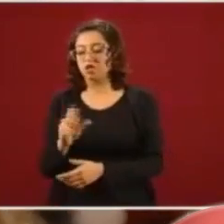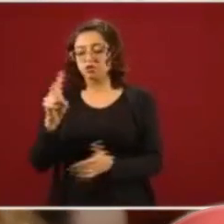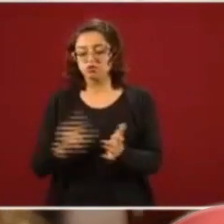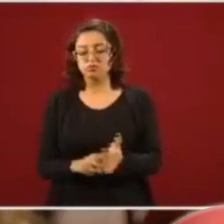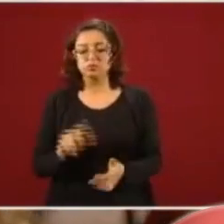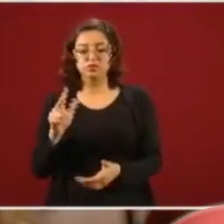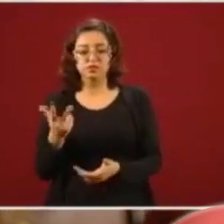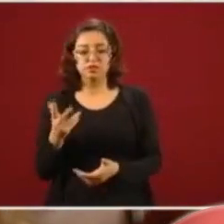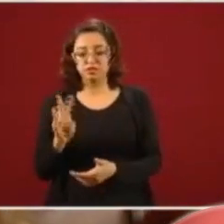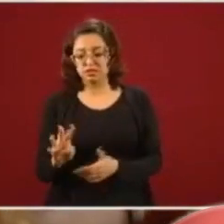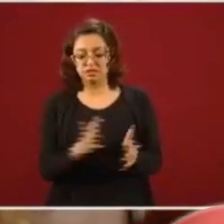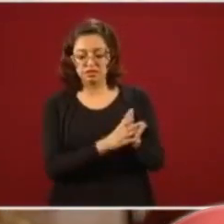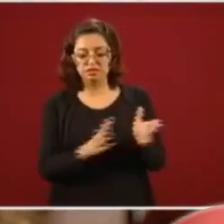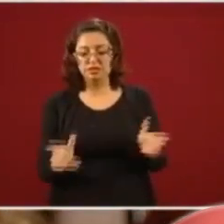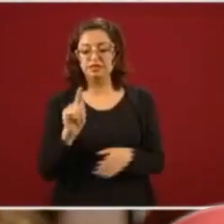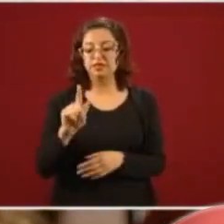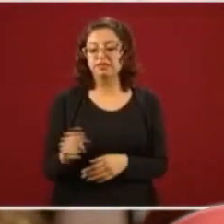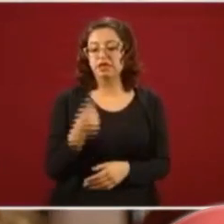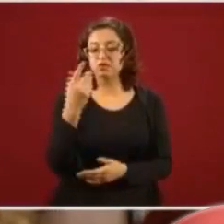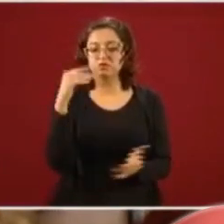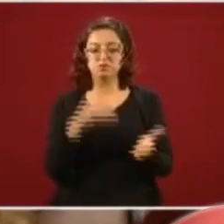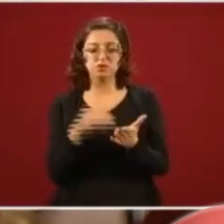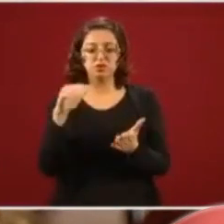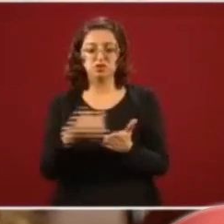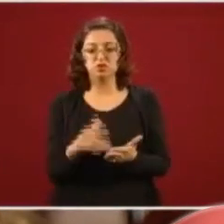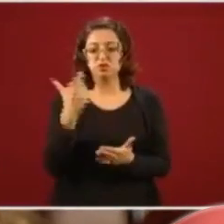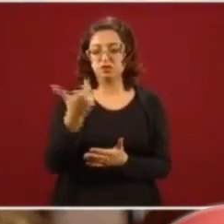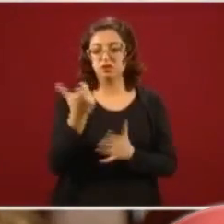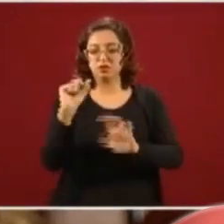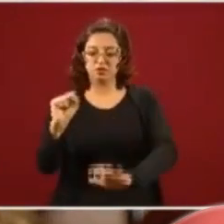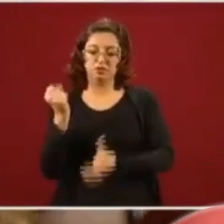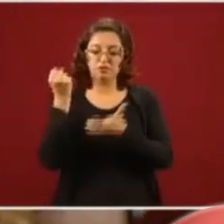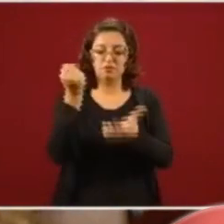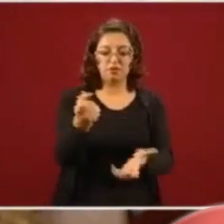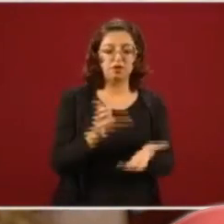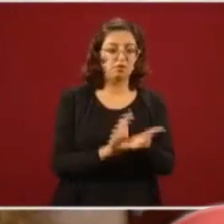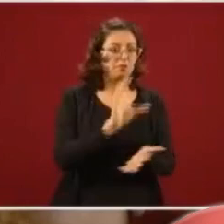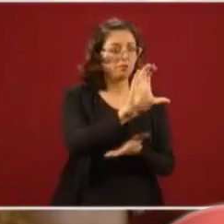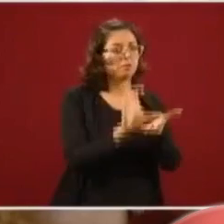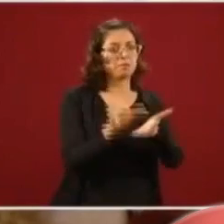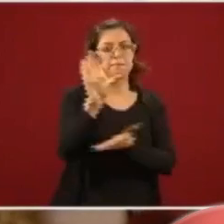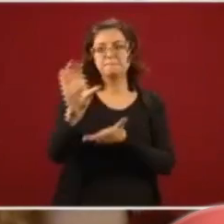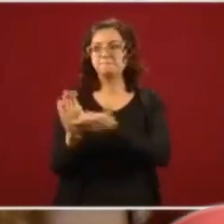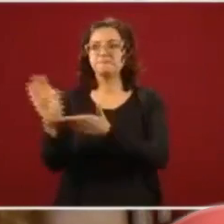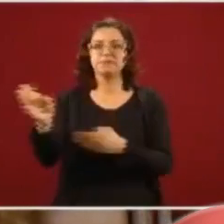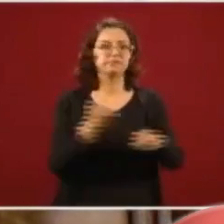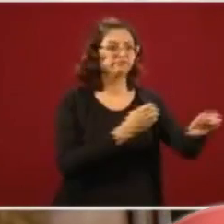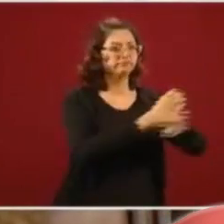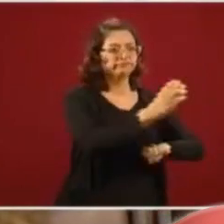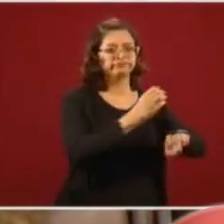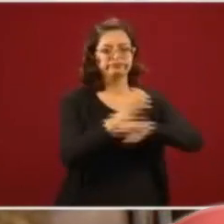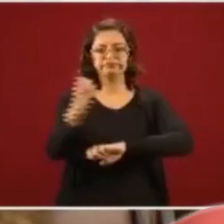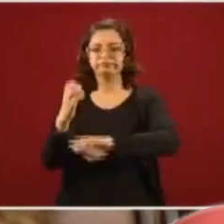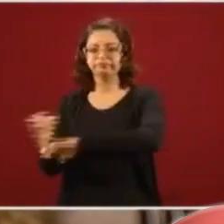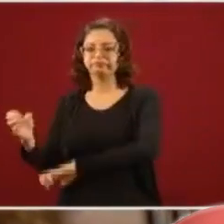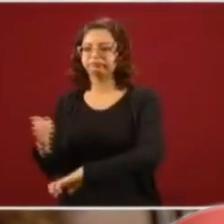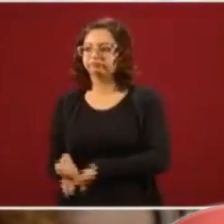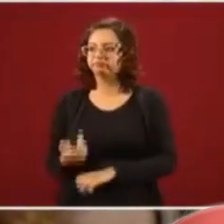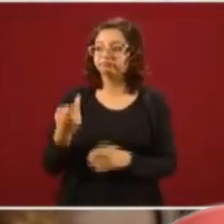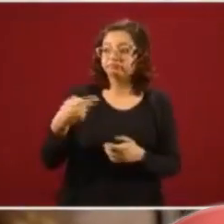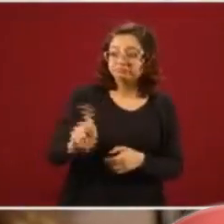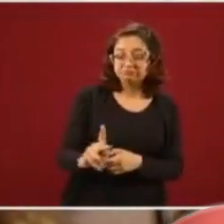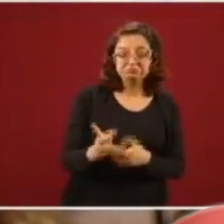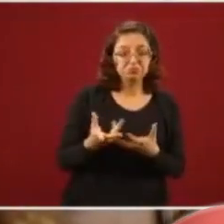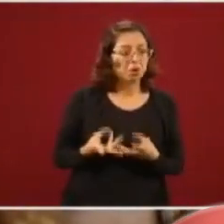de pesos que les fueron dados en materia de salud en gasto federalizado a las entidades federativas y simplemente no se ha